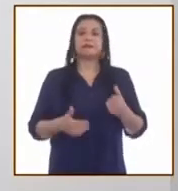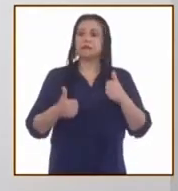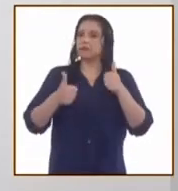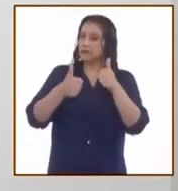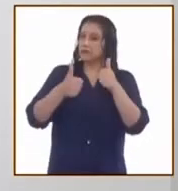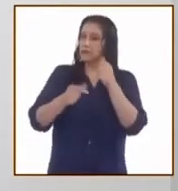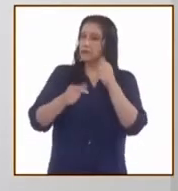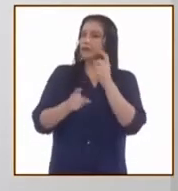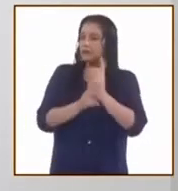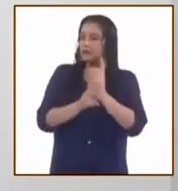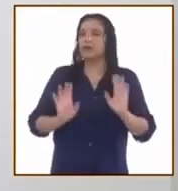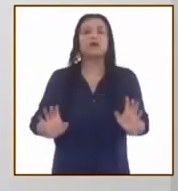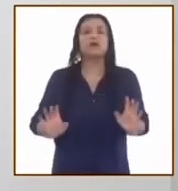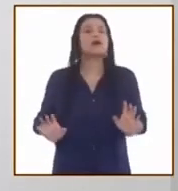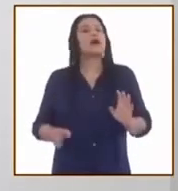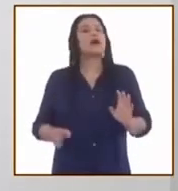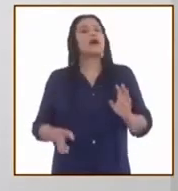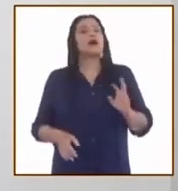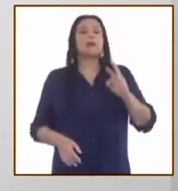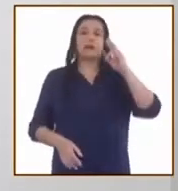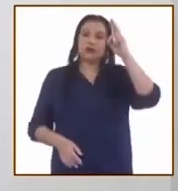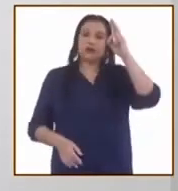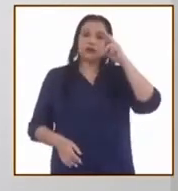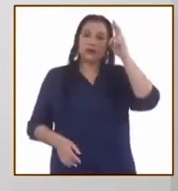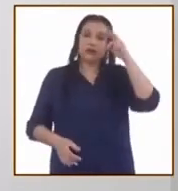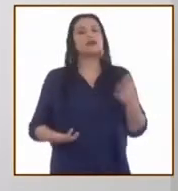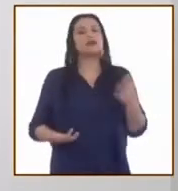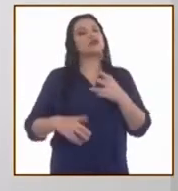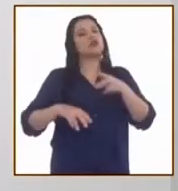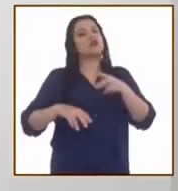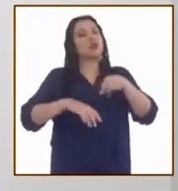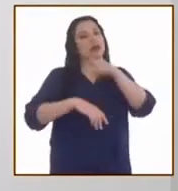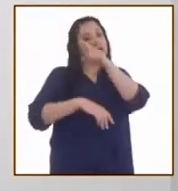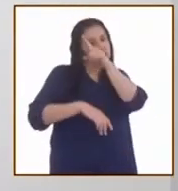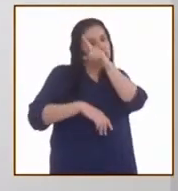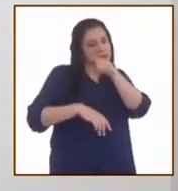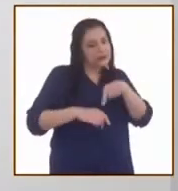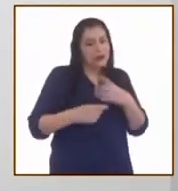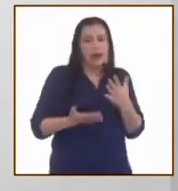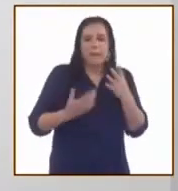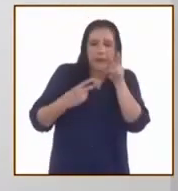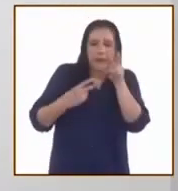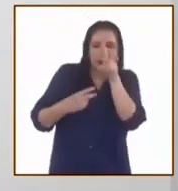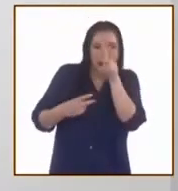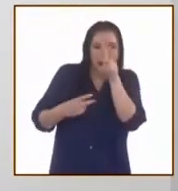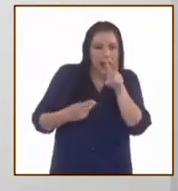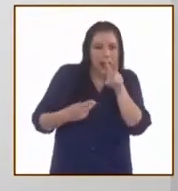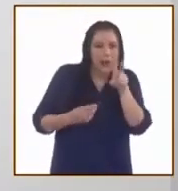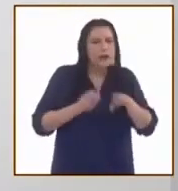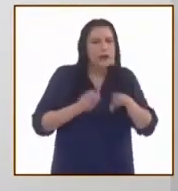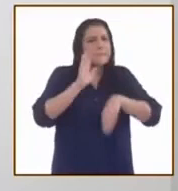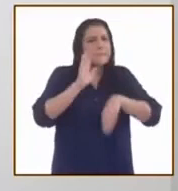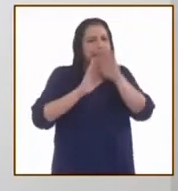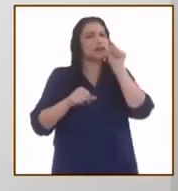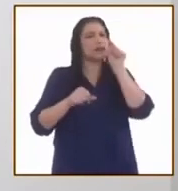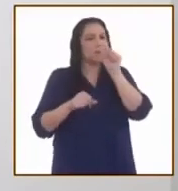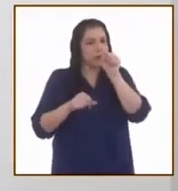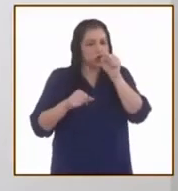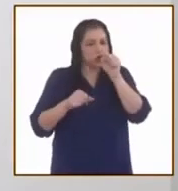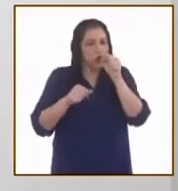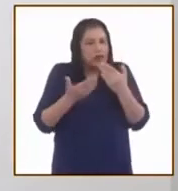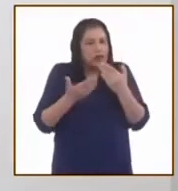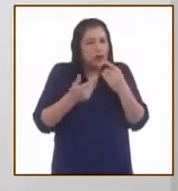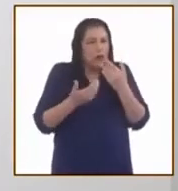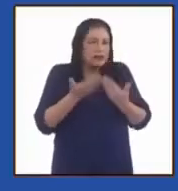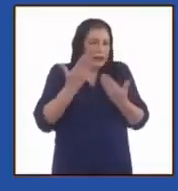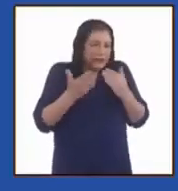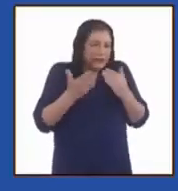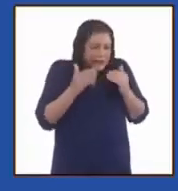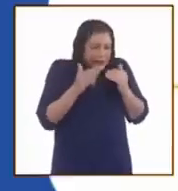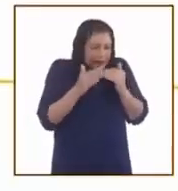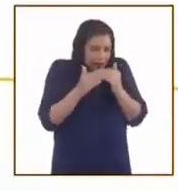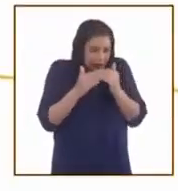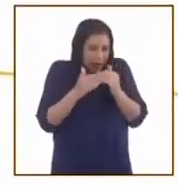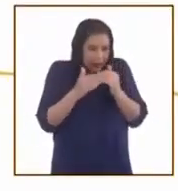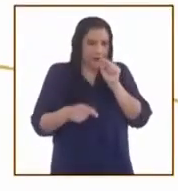Eso es seguro. Por eso traza una recta que pase por la mayoría de puntos o que esté más cerca de los